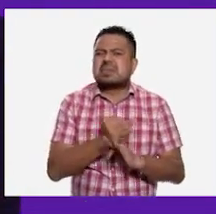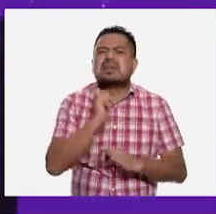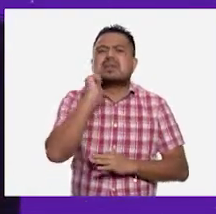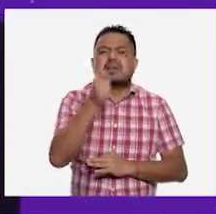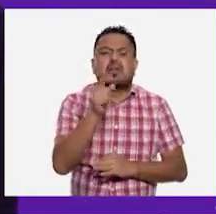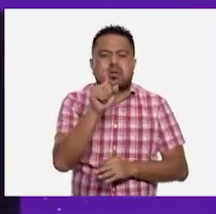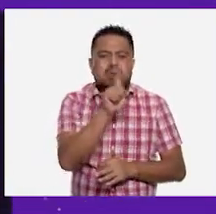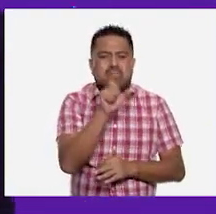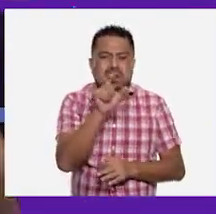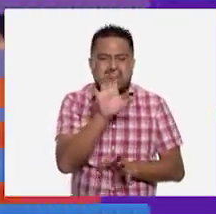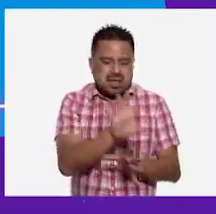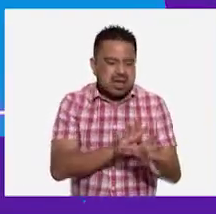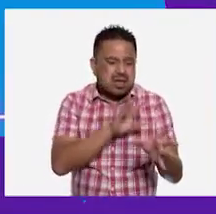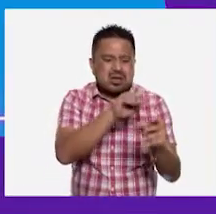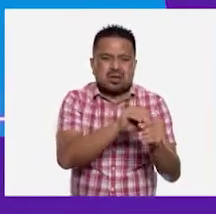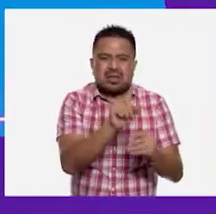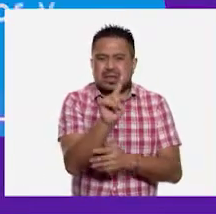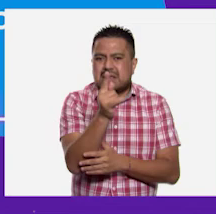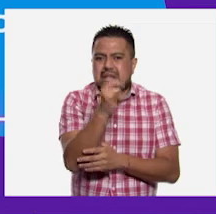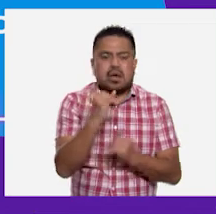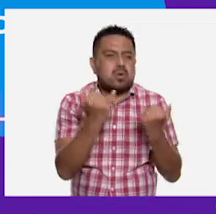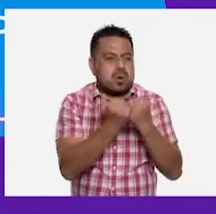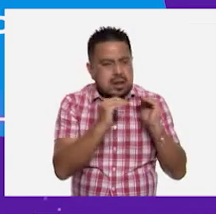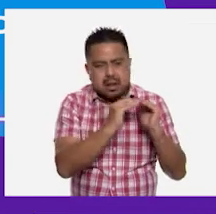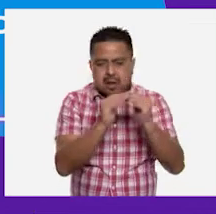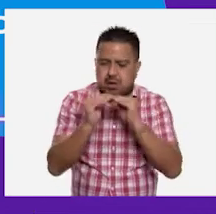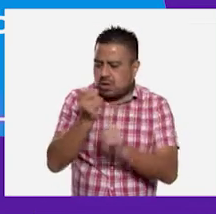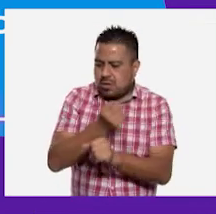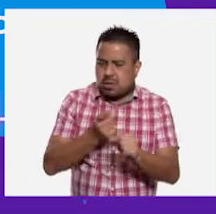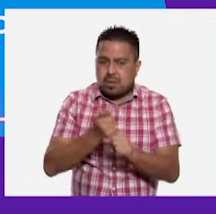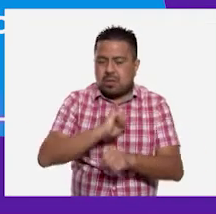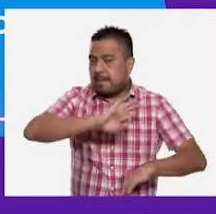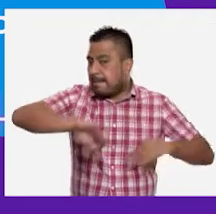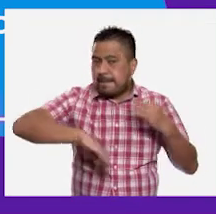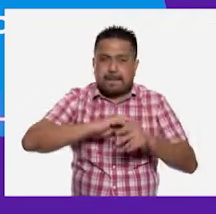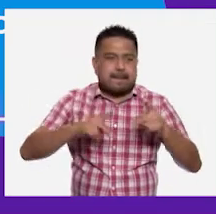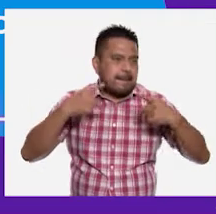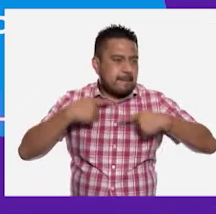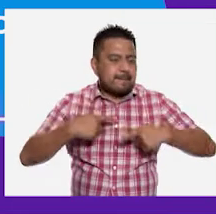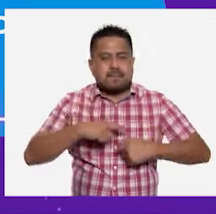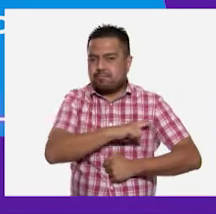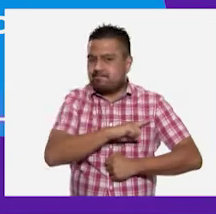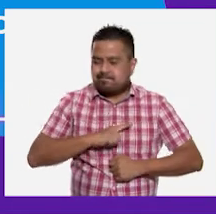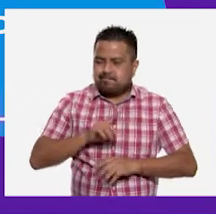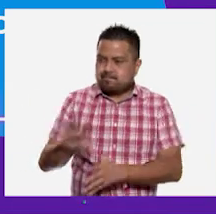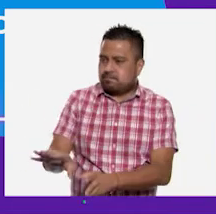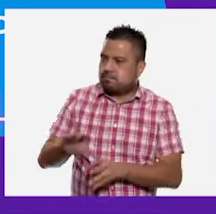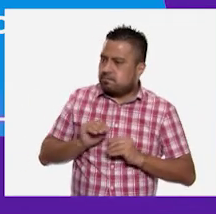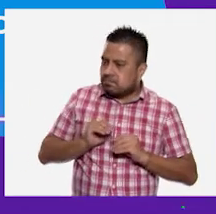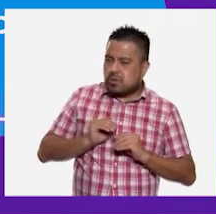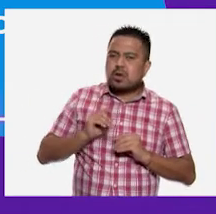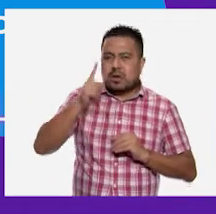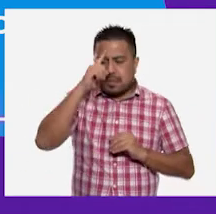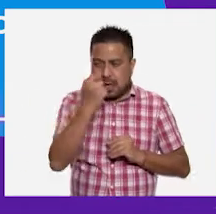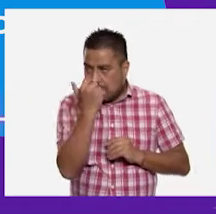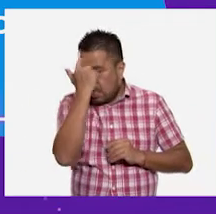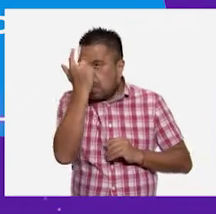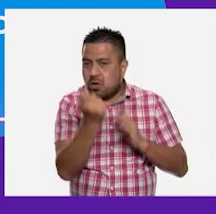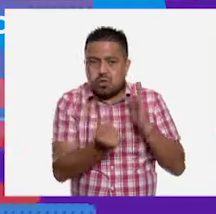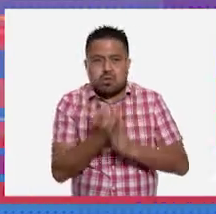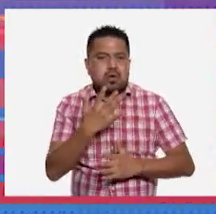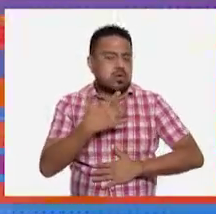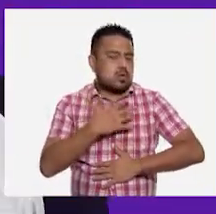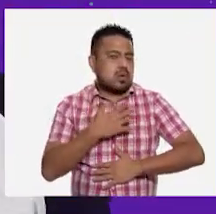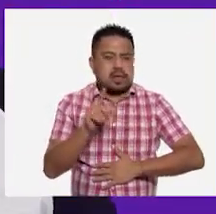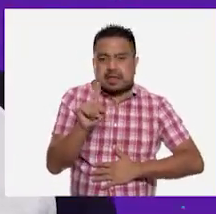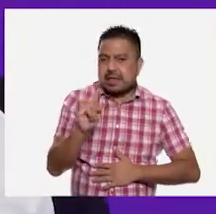de inclusión digital, a la igualdad de oportunidades que todos los seres humanos debemos tener para crear y utilizar un yo